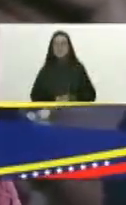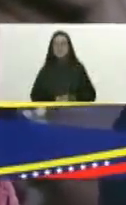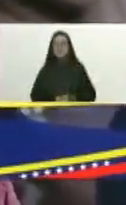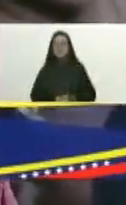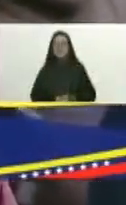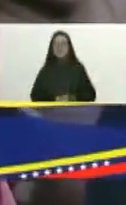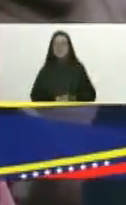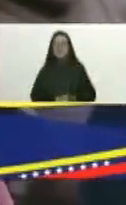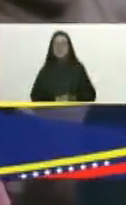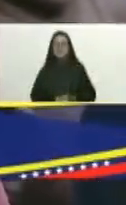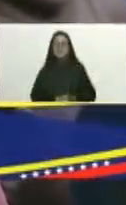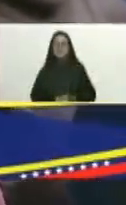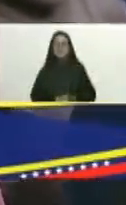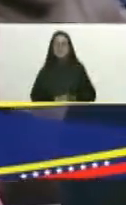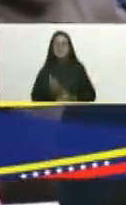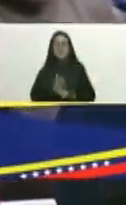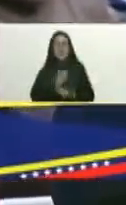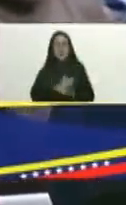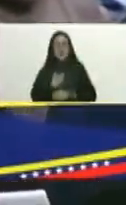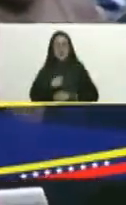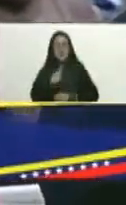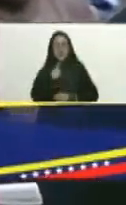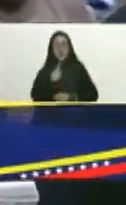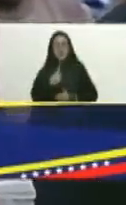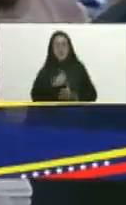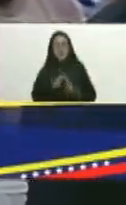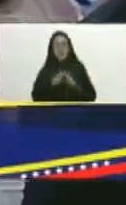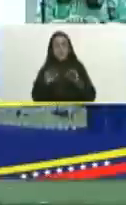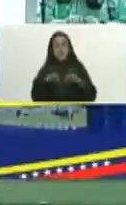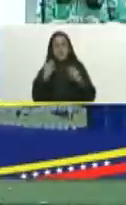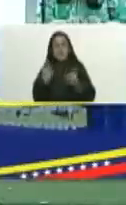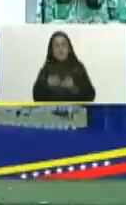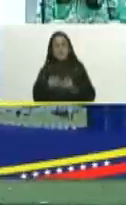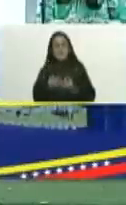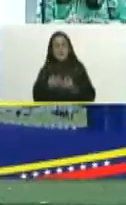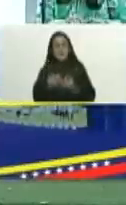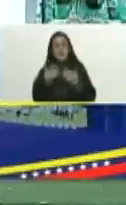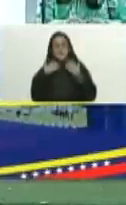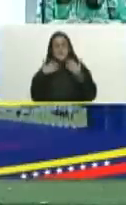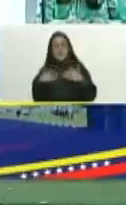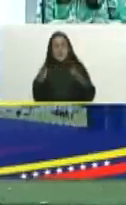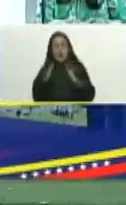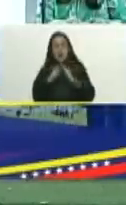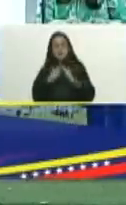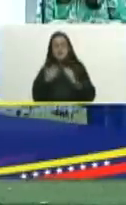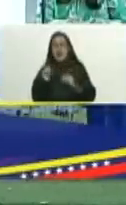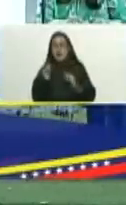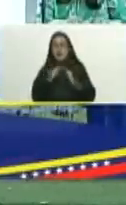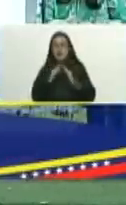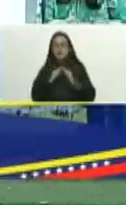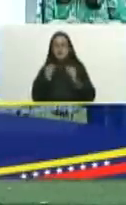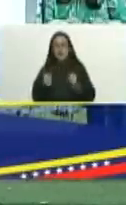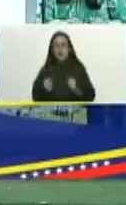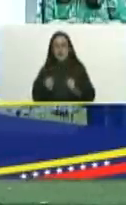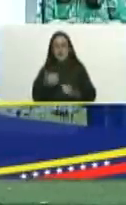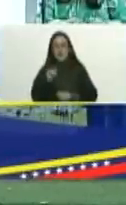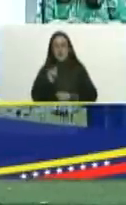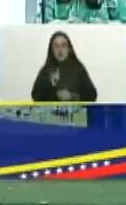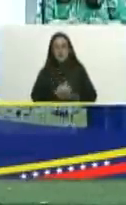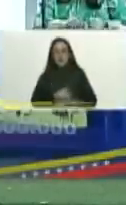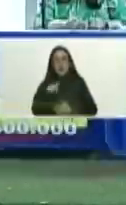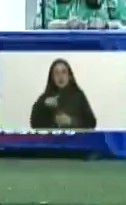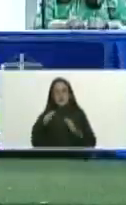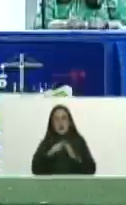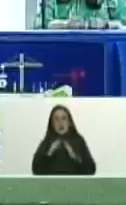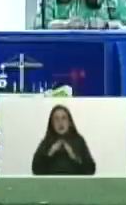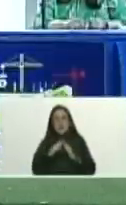Fíjense ustedes lo que le estaba diciendo. Todas las familias que tuvieron pérdida total tienen vivienda asegurada. Estas